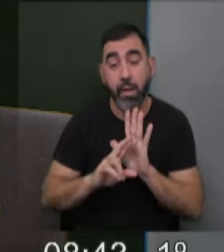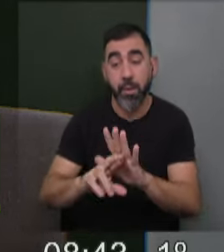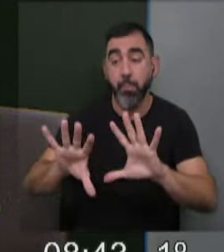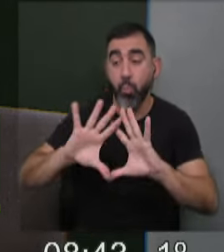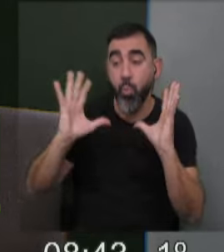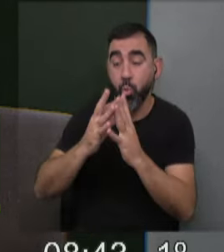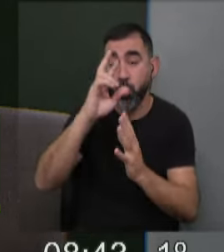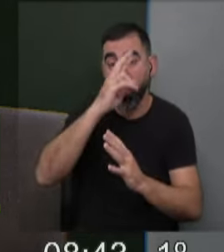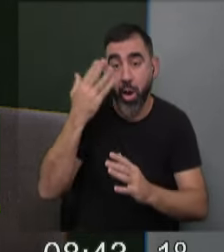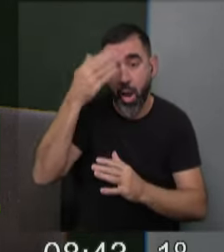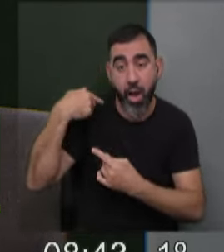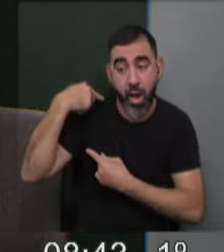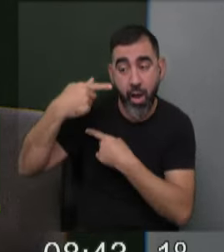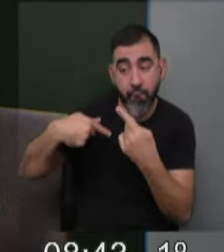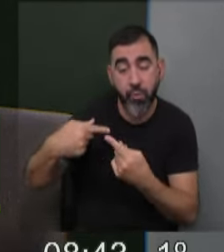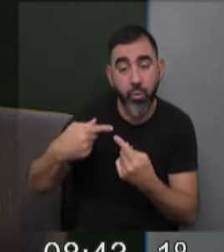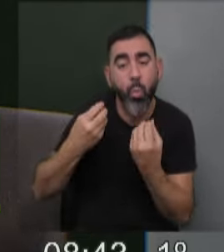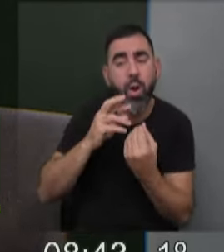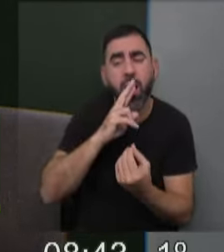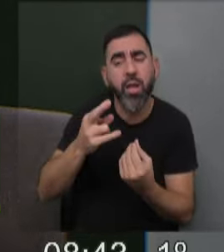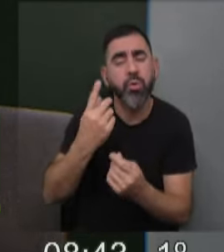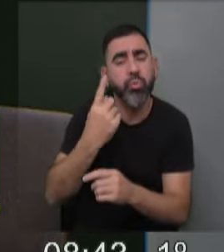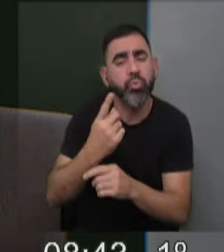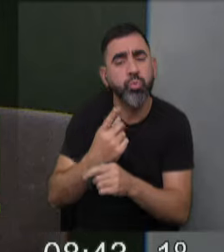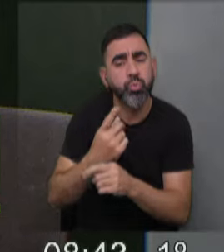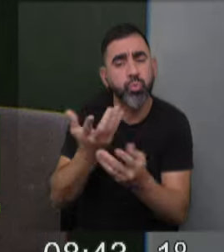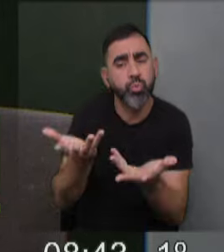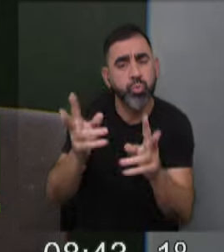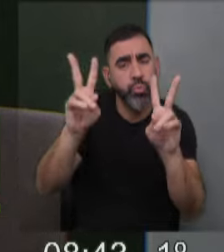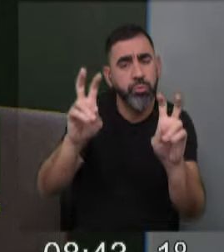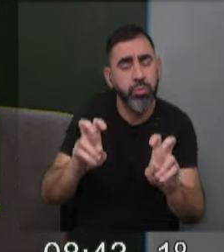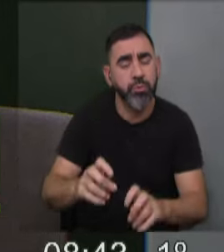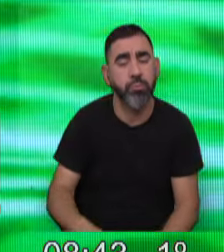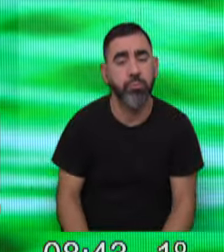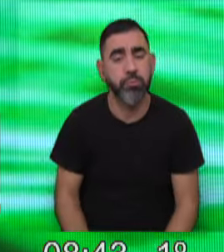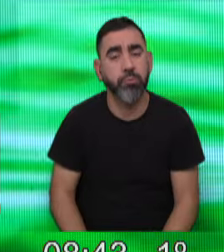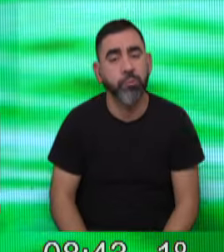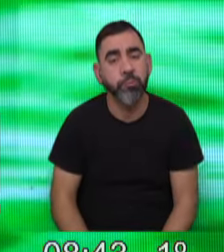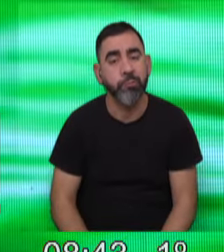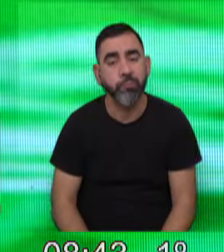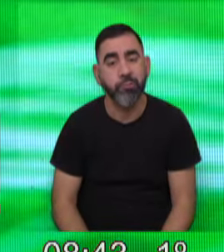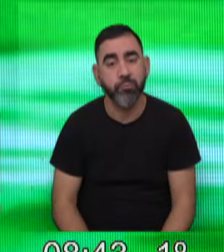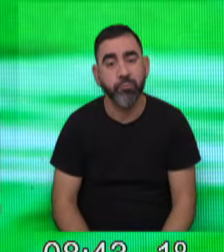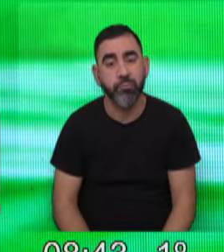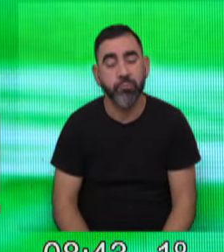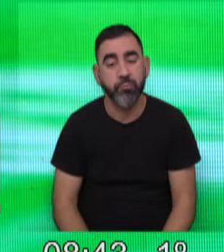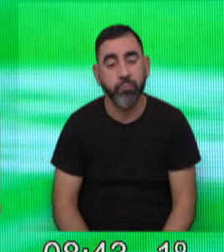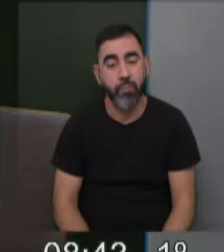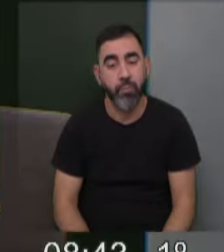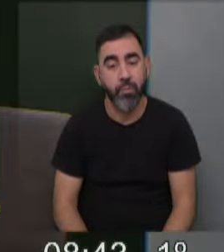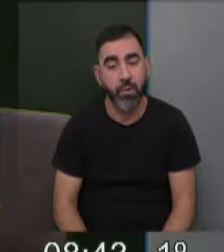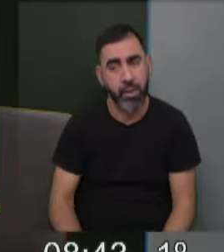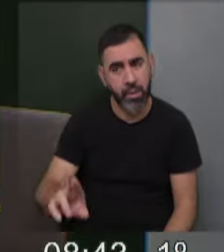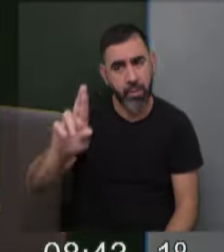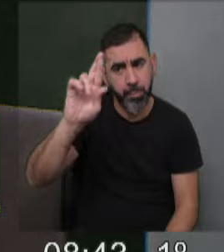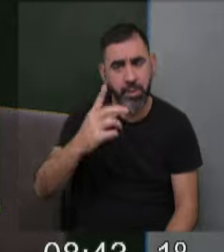Afro, ¿cuáles son los resultados que ves en ese primer mapeo que hicieron con respecto a estas políticas públicas? ¿Se cumple